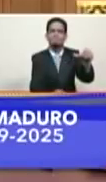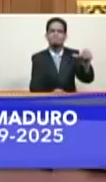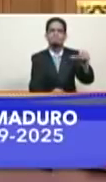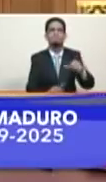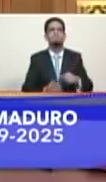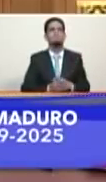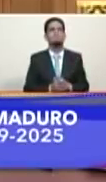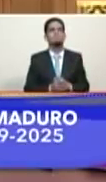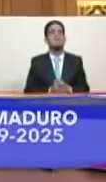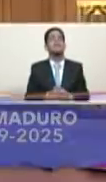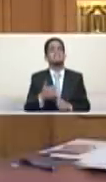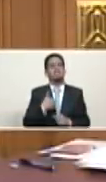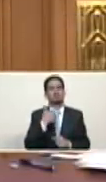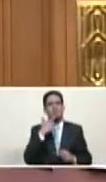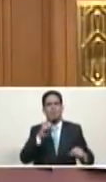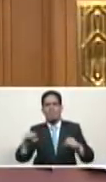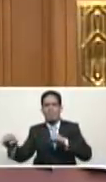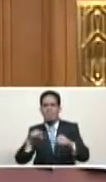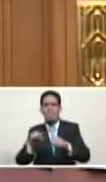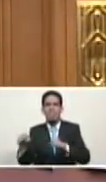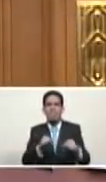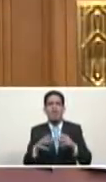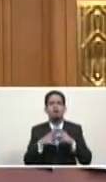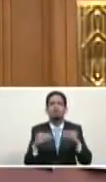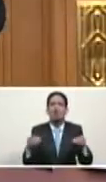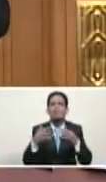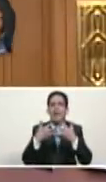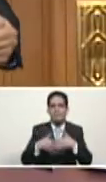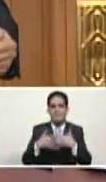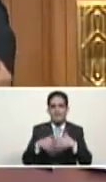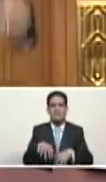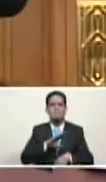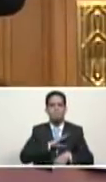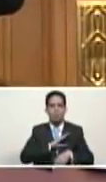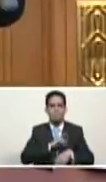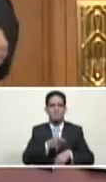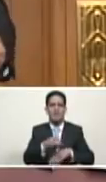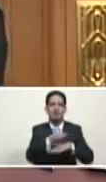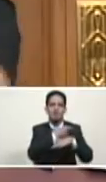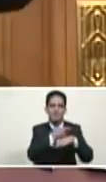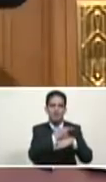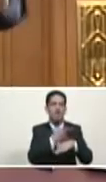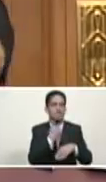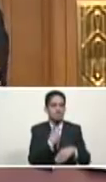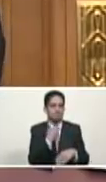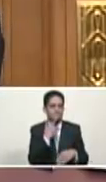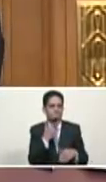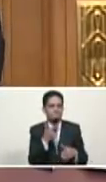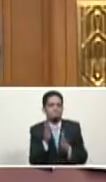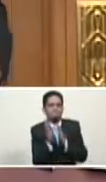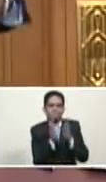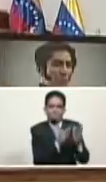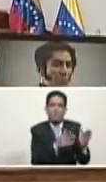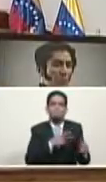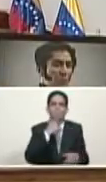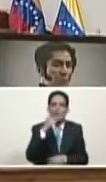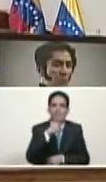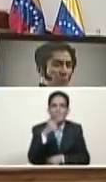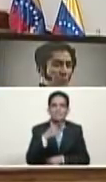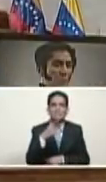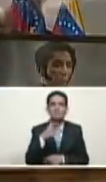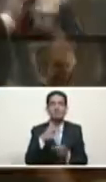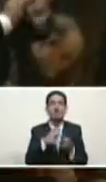un sacudón completo en todas las empresas del Estado, un sacudón organizativo, político y un